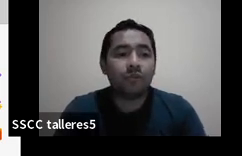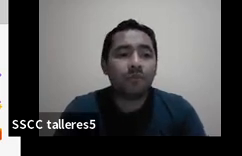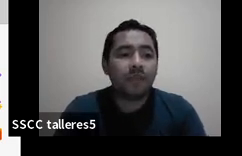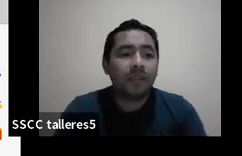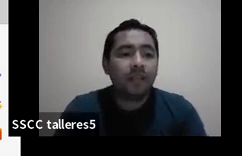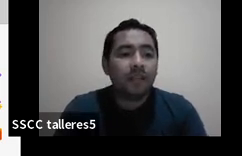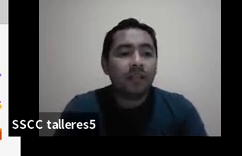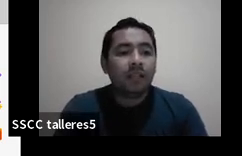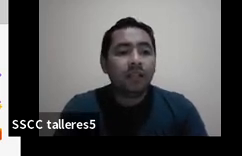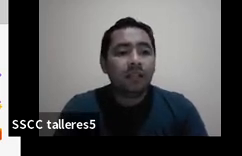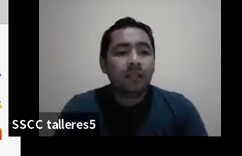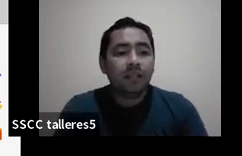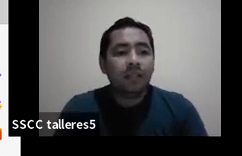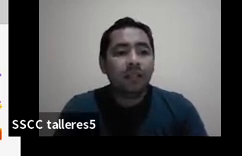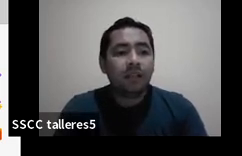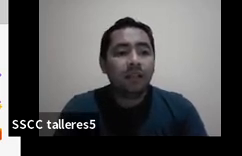son sordos.